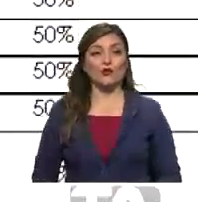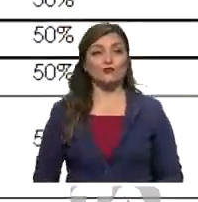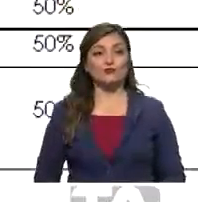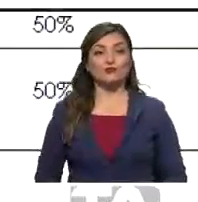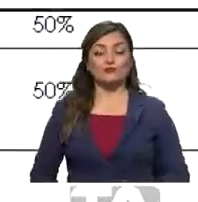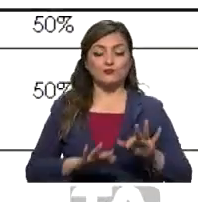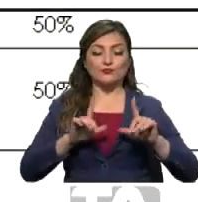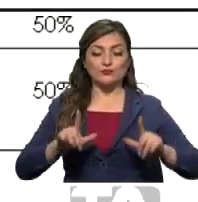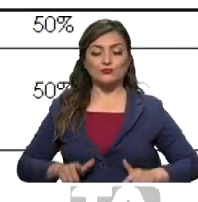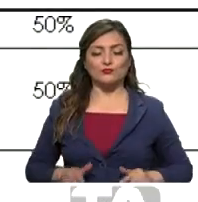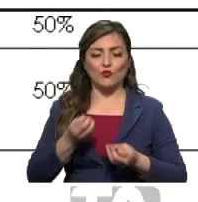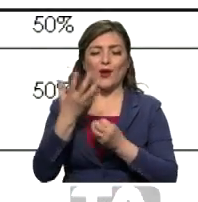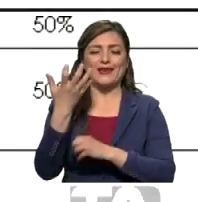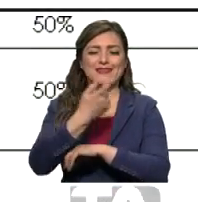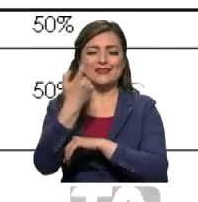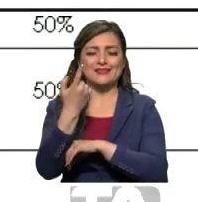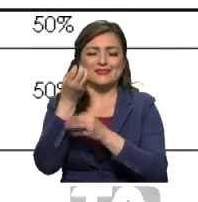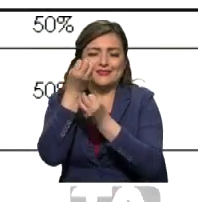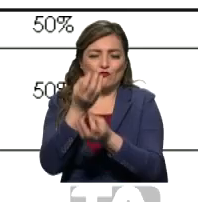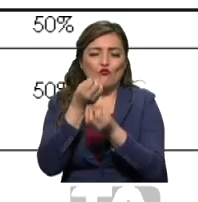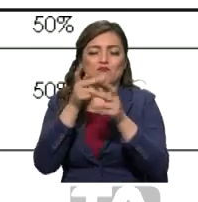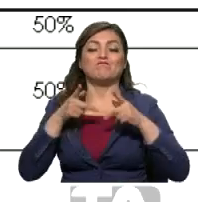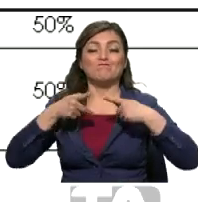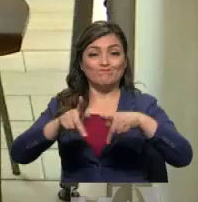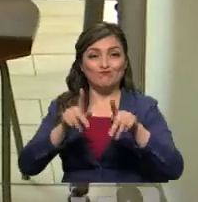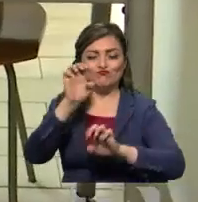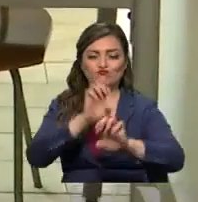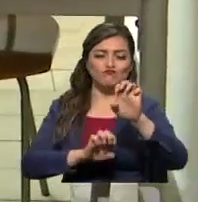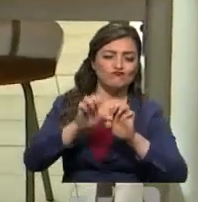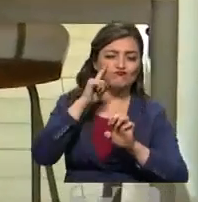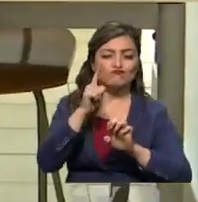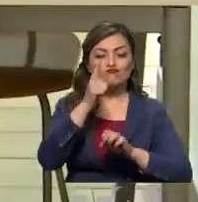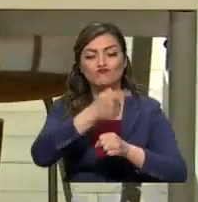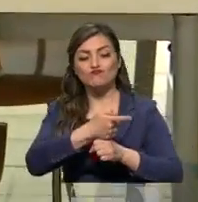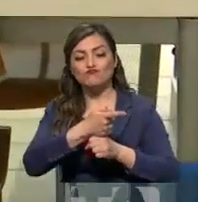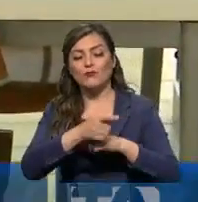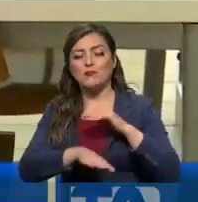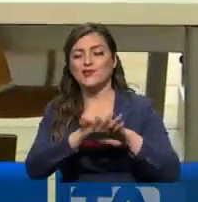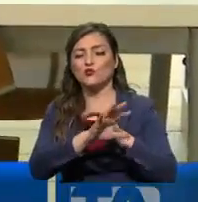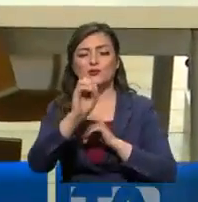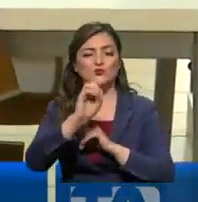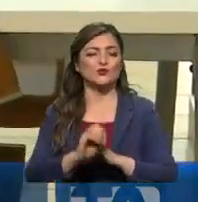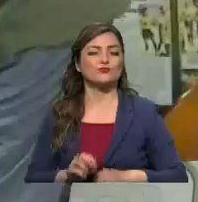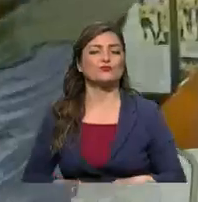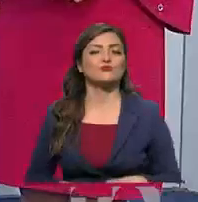de Salud presentará informes quincenales que permitirán evaluar la vigencia de las medidas de restricción de